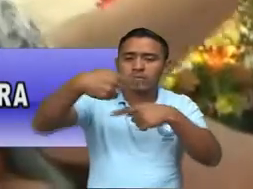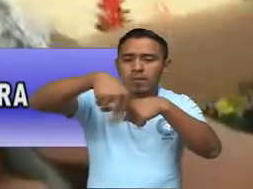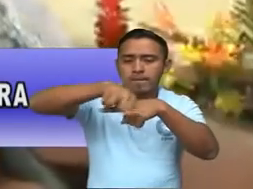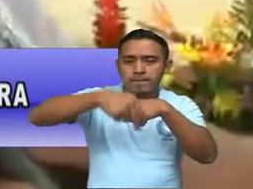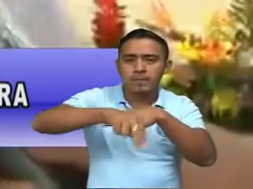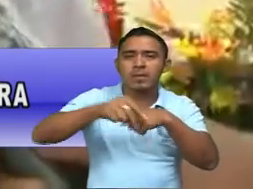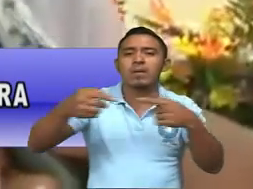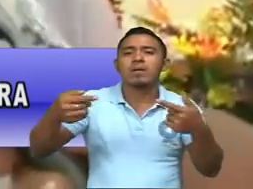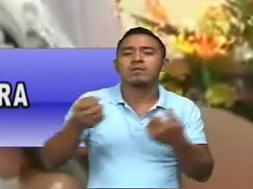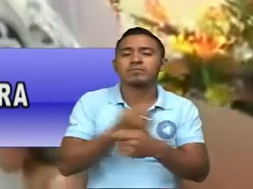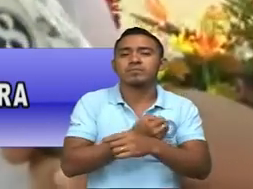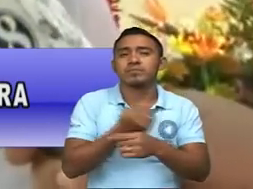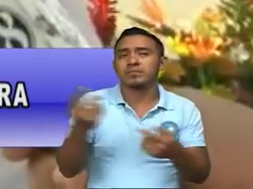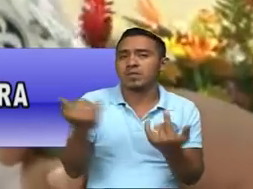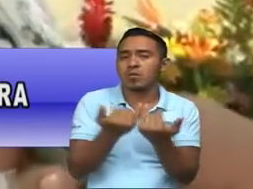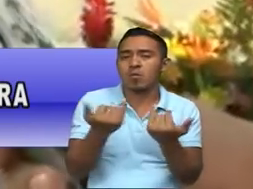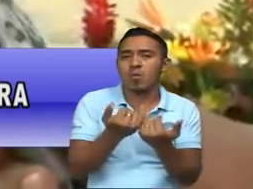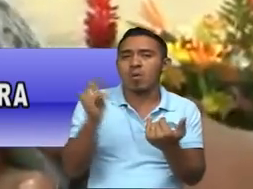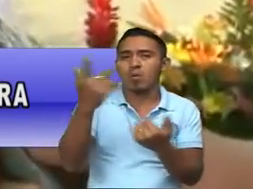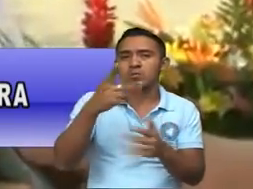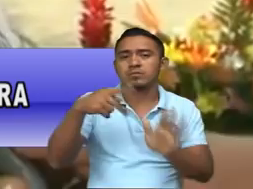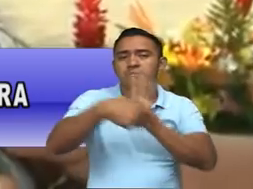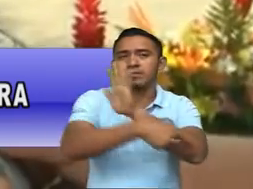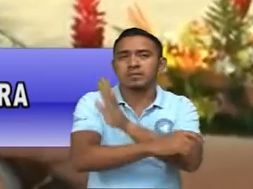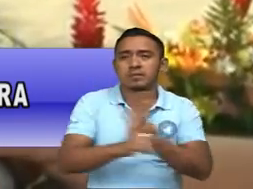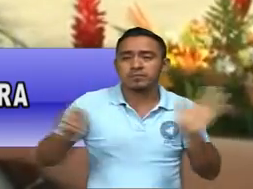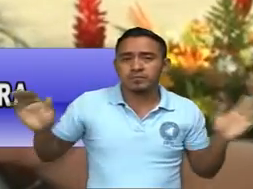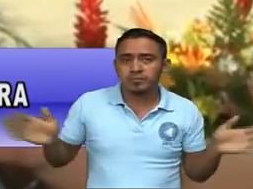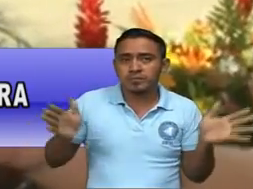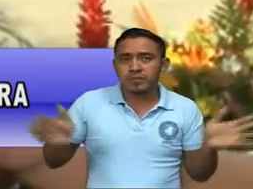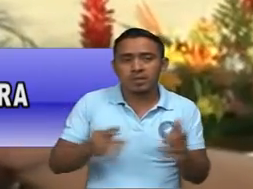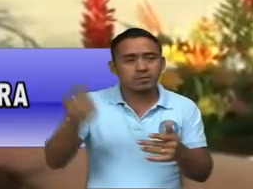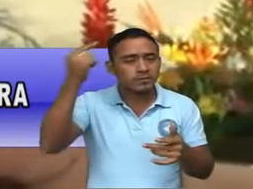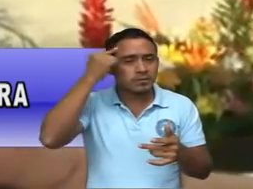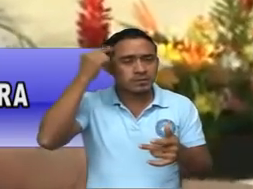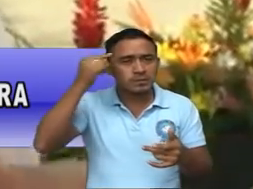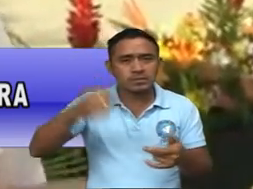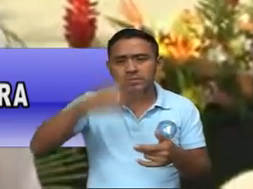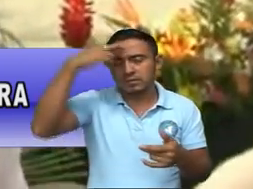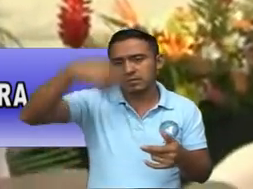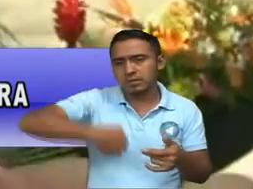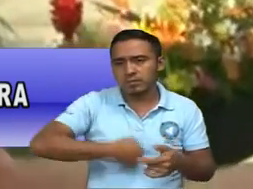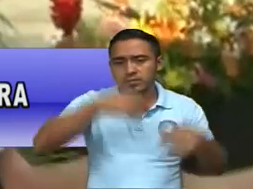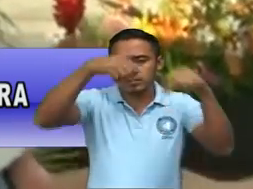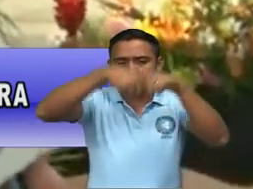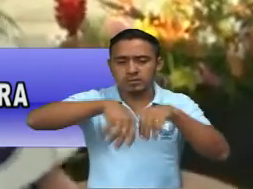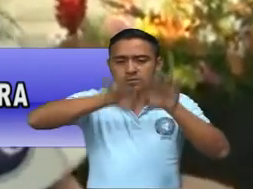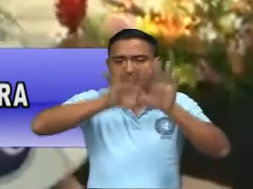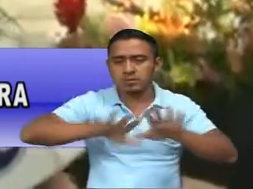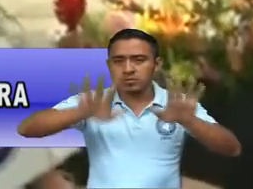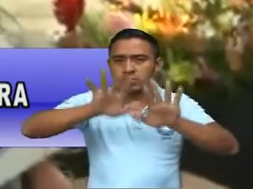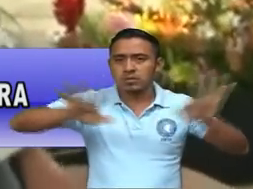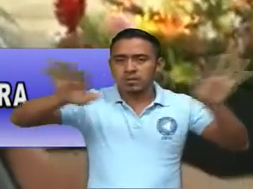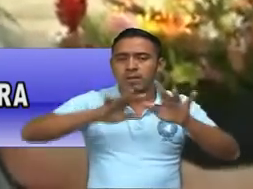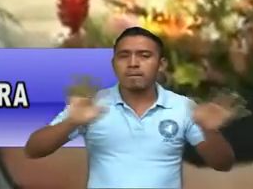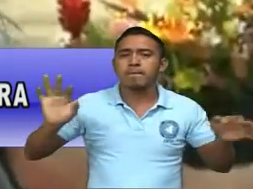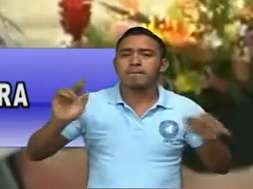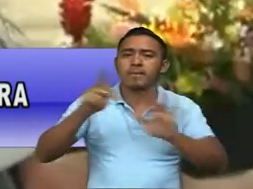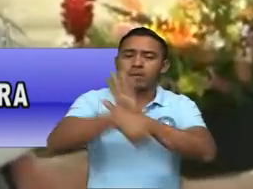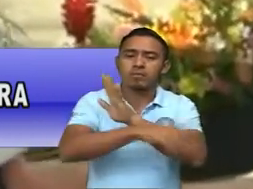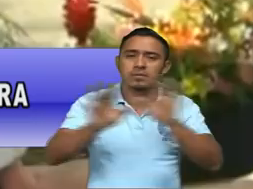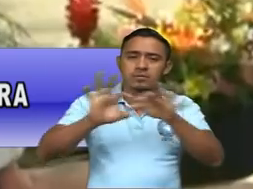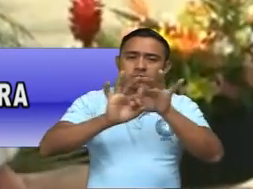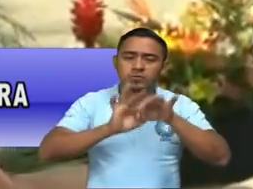con todos los países hermanos hoy que también nos promueven esa conciencia ambiental, esa responsabilidad ambiental que tenemos como países que nos unimos ante